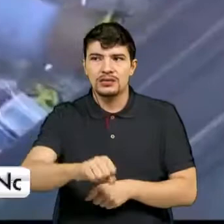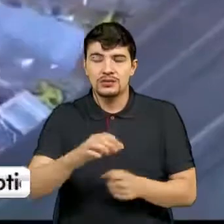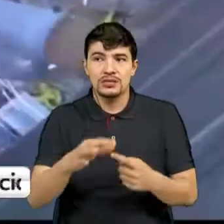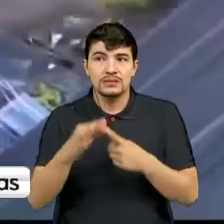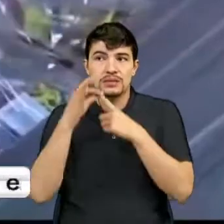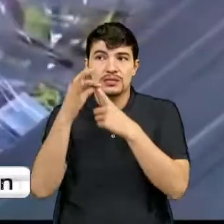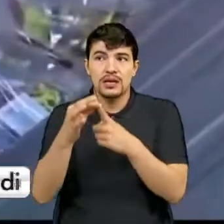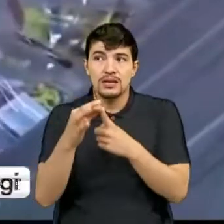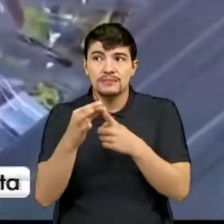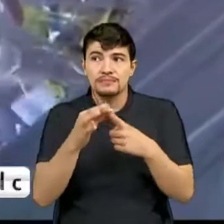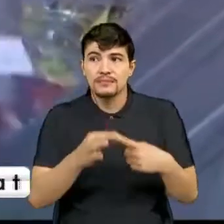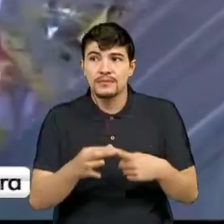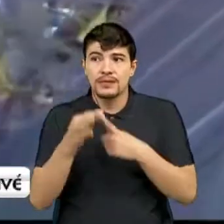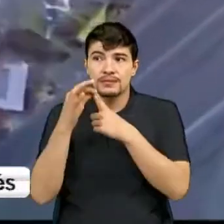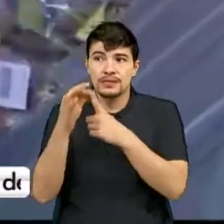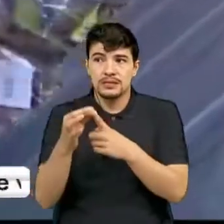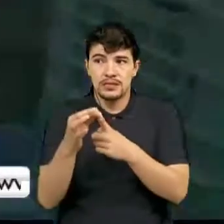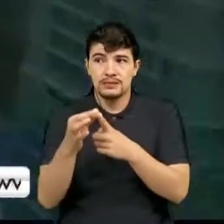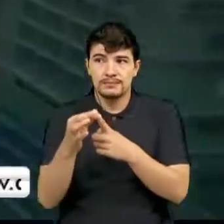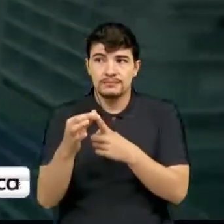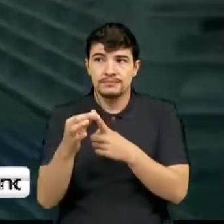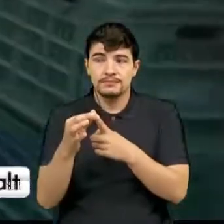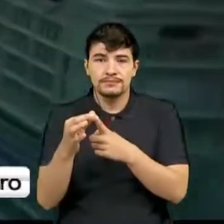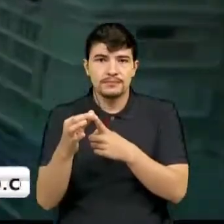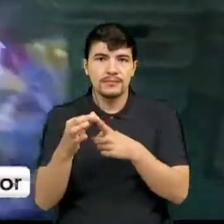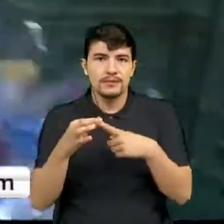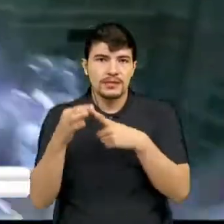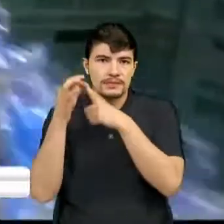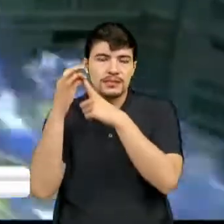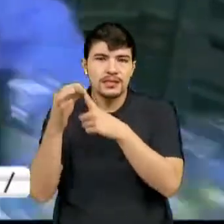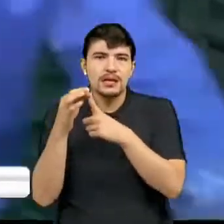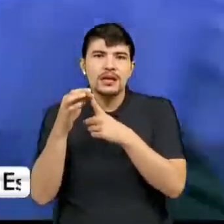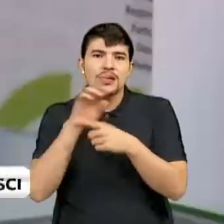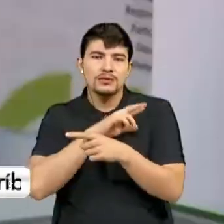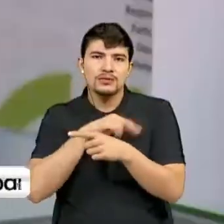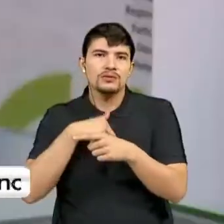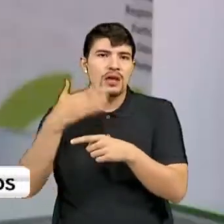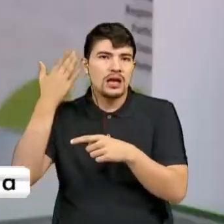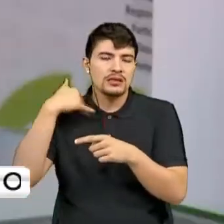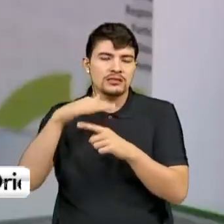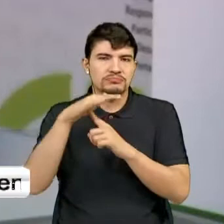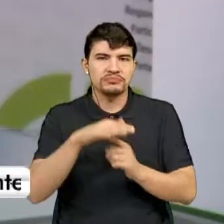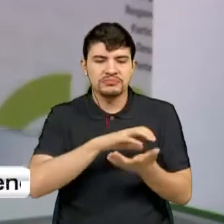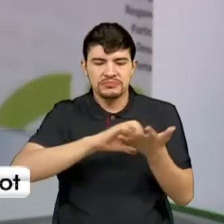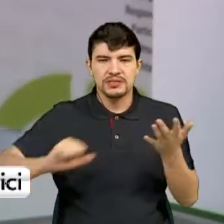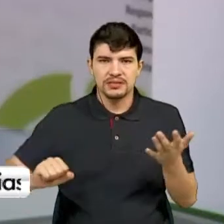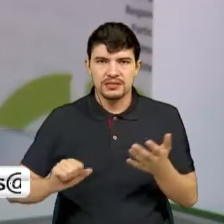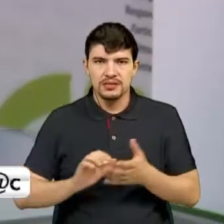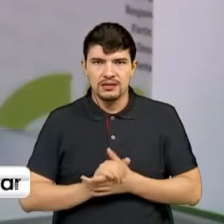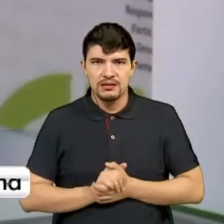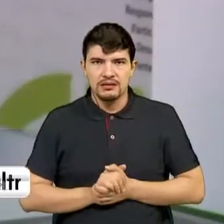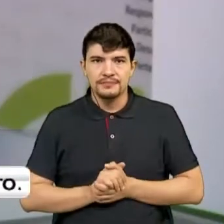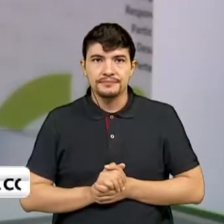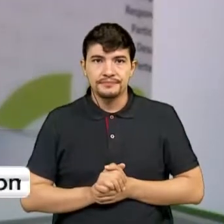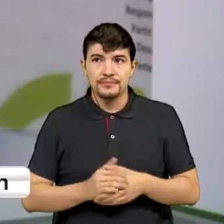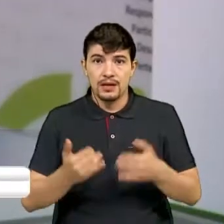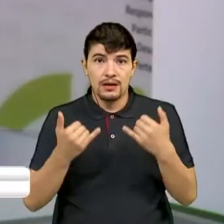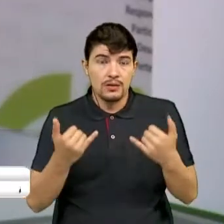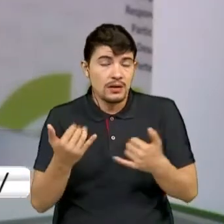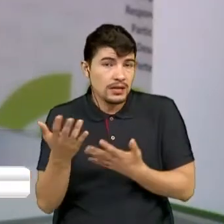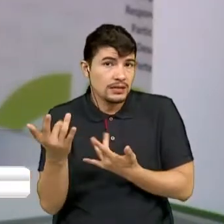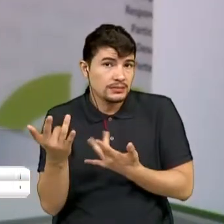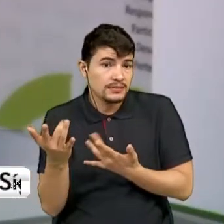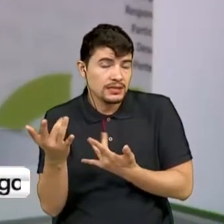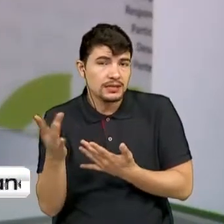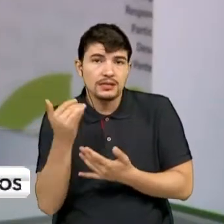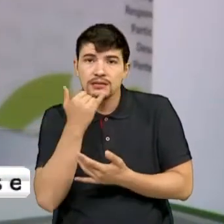especialmente lo que nos han arrebatado en favor de las multinacionales y de la empresa privada. Pues bien, María Ángel, ahora solo se deberá